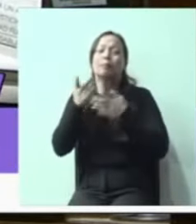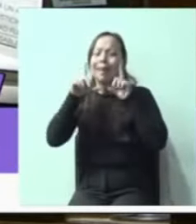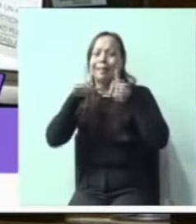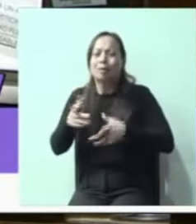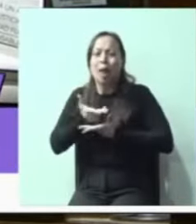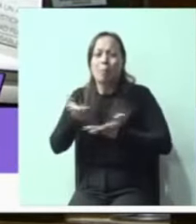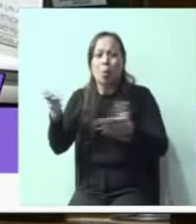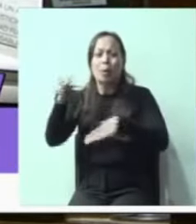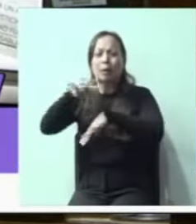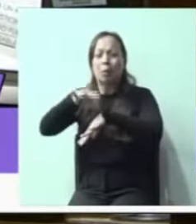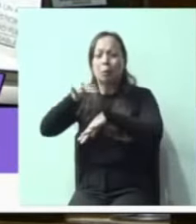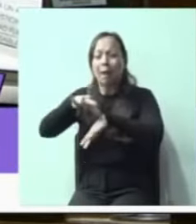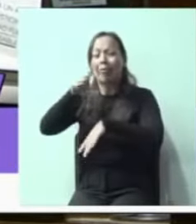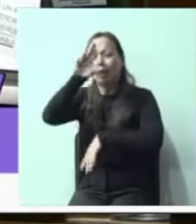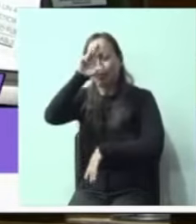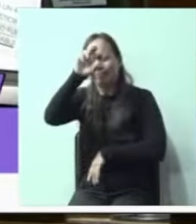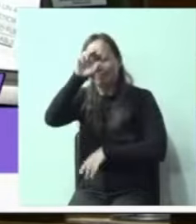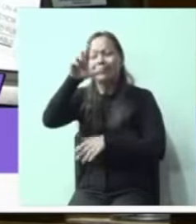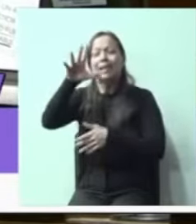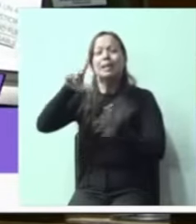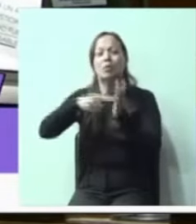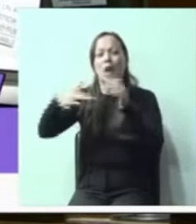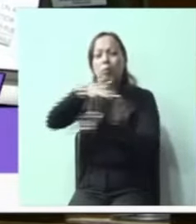y de todo el país que se atiende en la Ciudad de Buenos Aires y